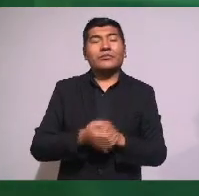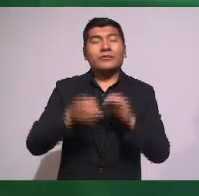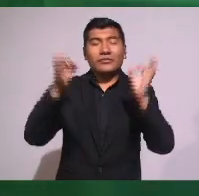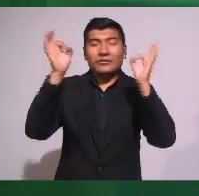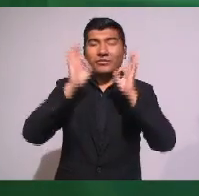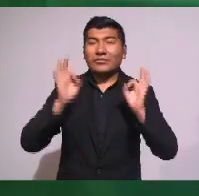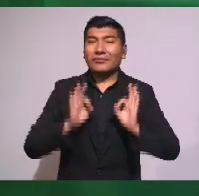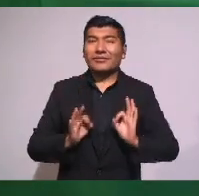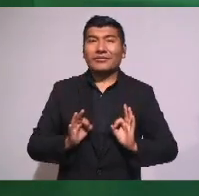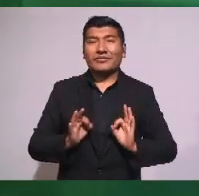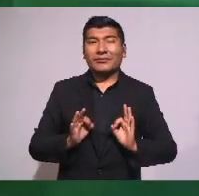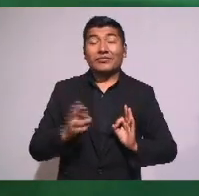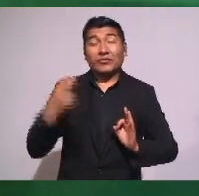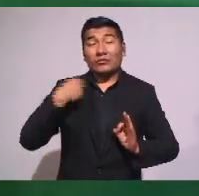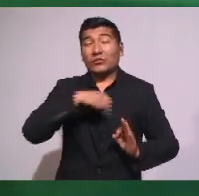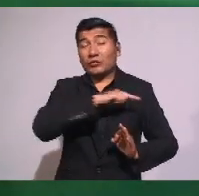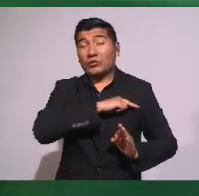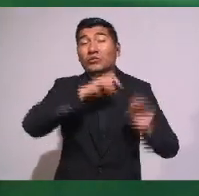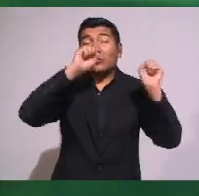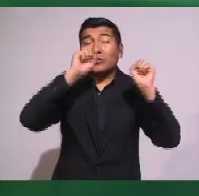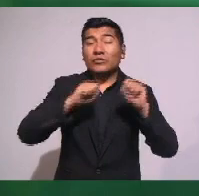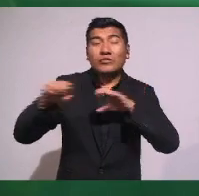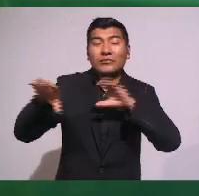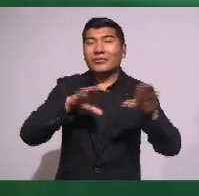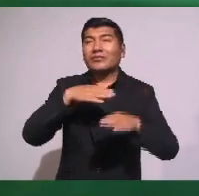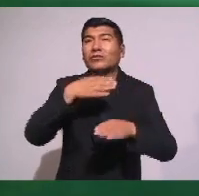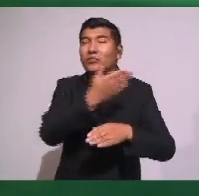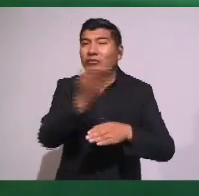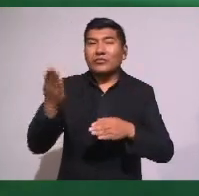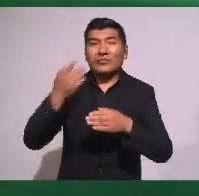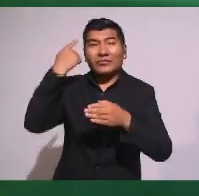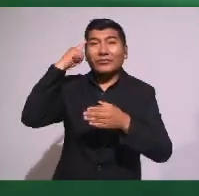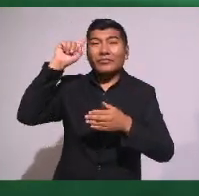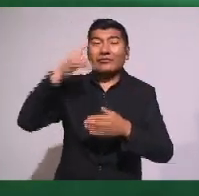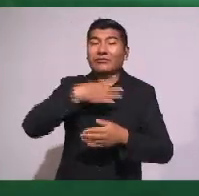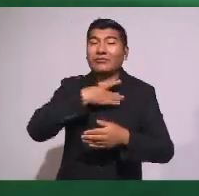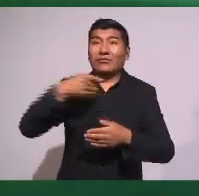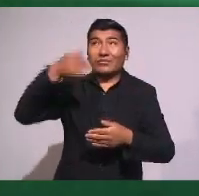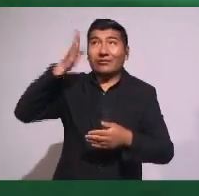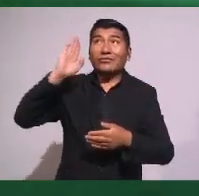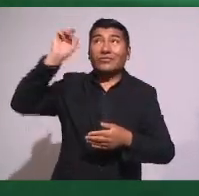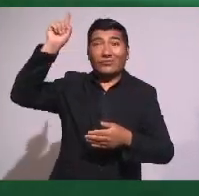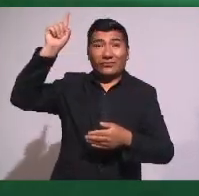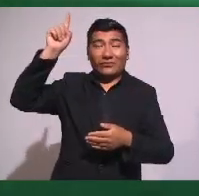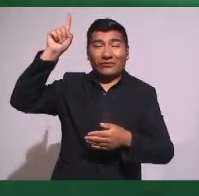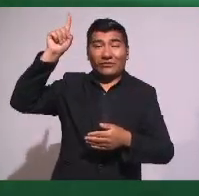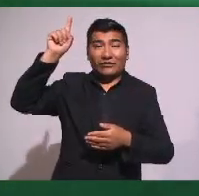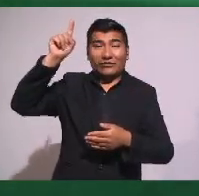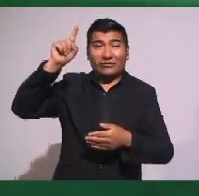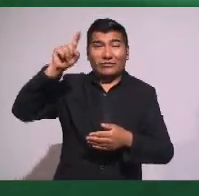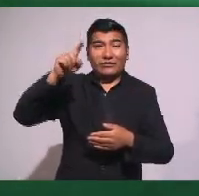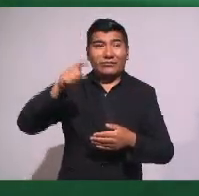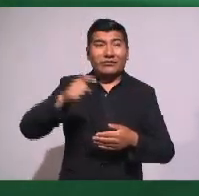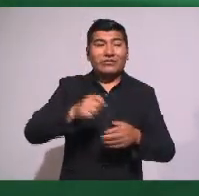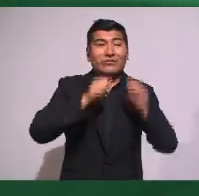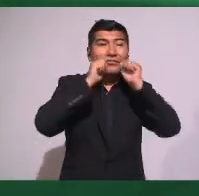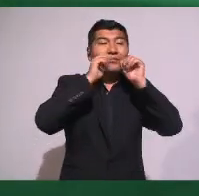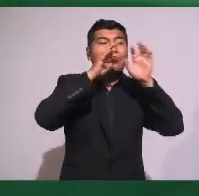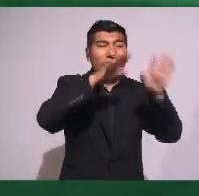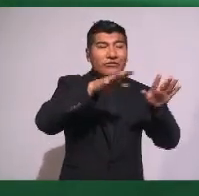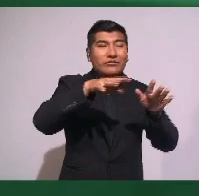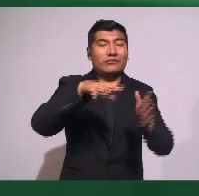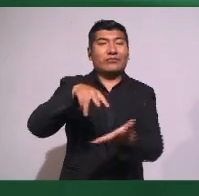forma que podemos hacer actos de culto, cualquiera, prestes,